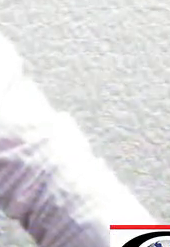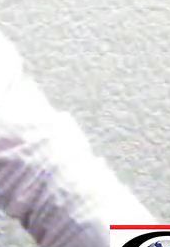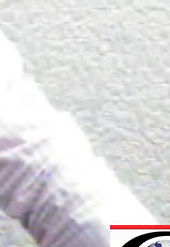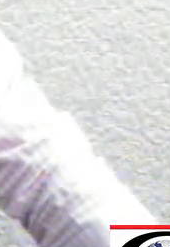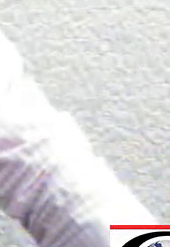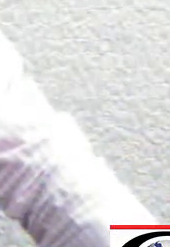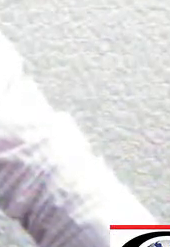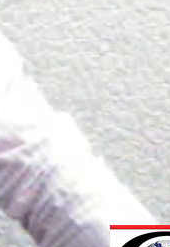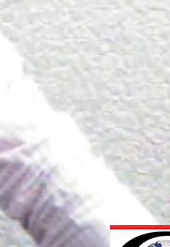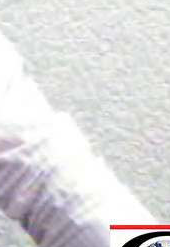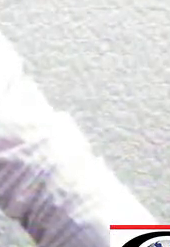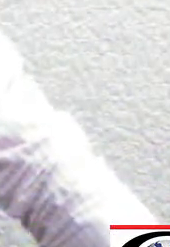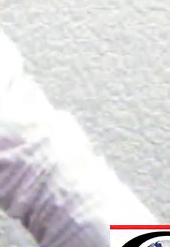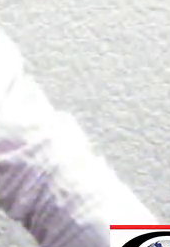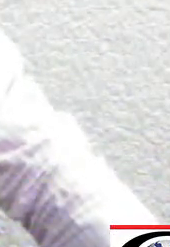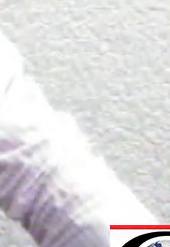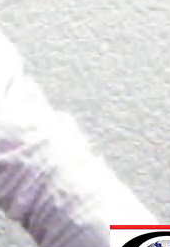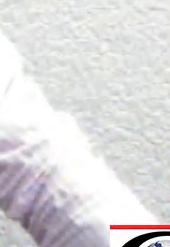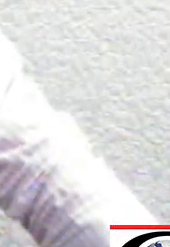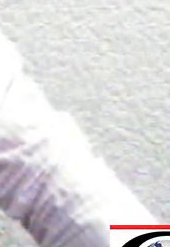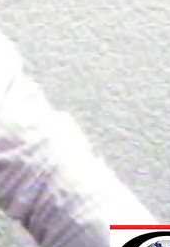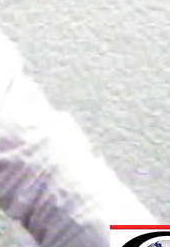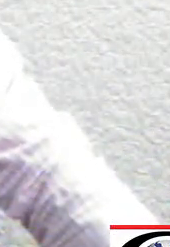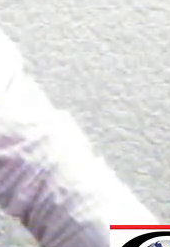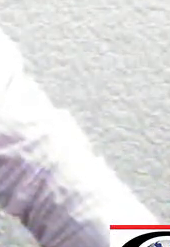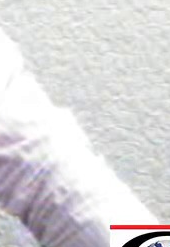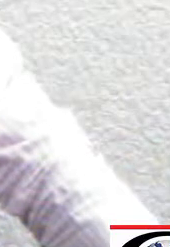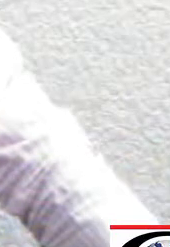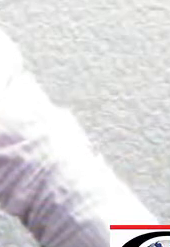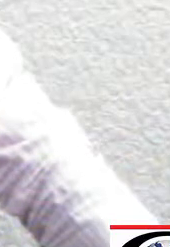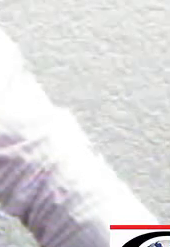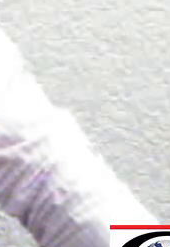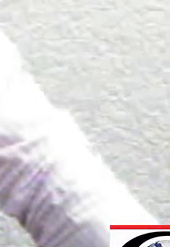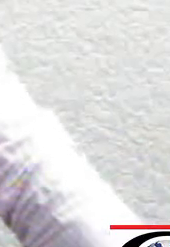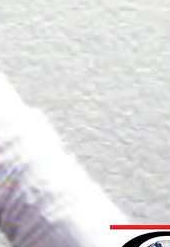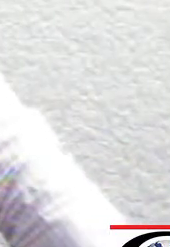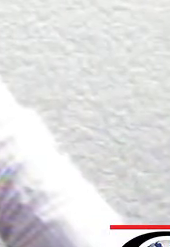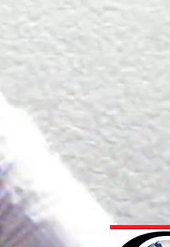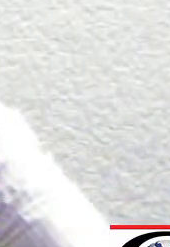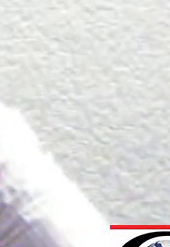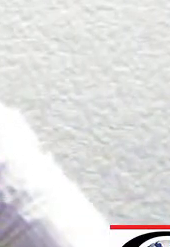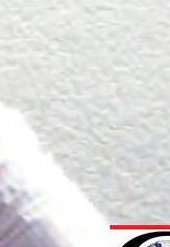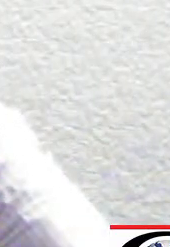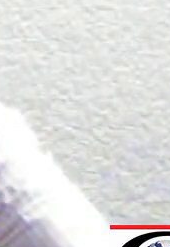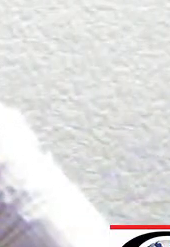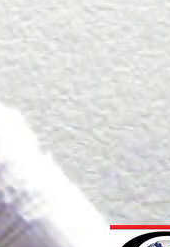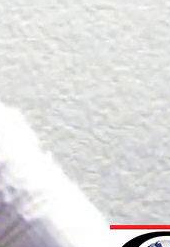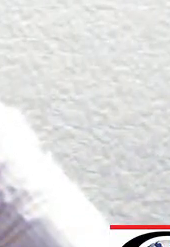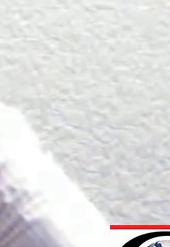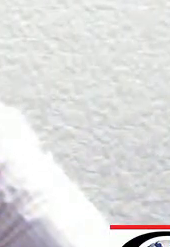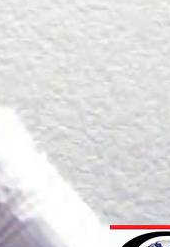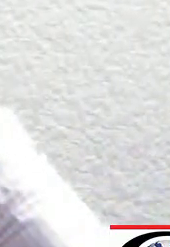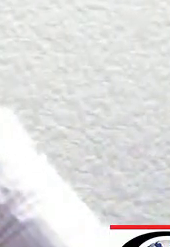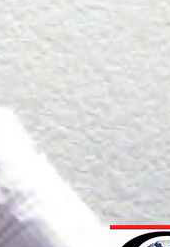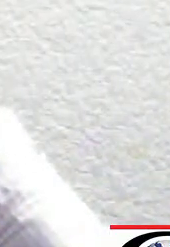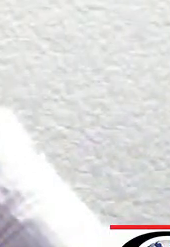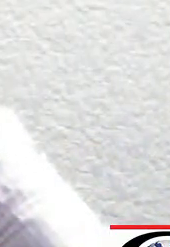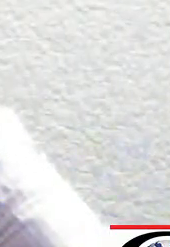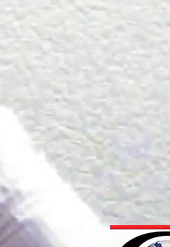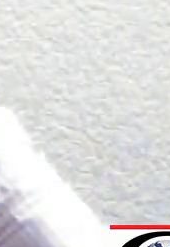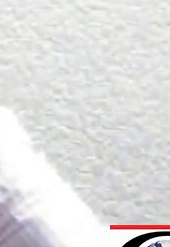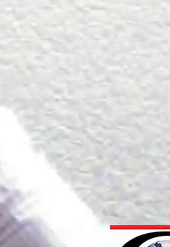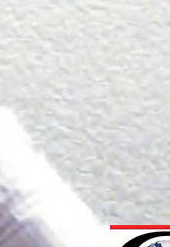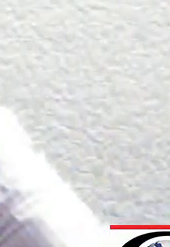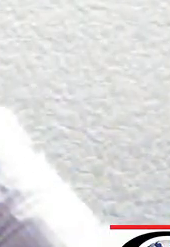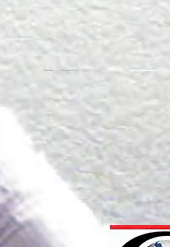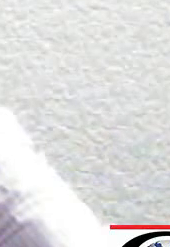muchísimas promesas y promesas y promesas. Haciendo cuentas, afilando la punta del lápiz, mire,